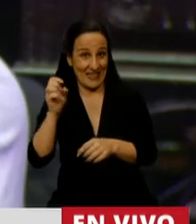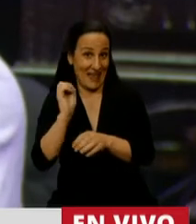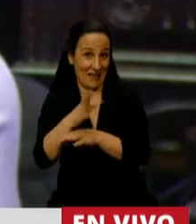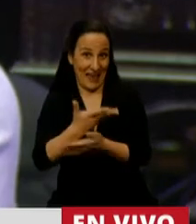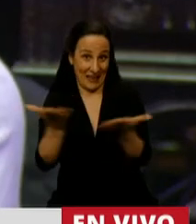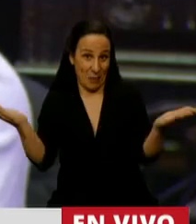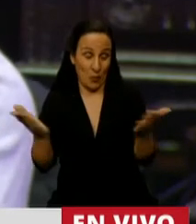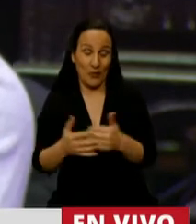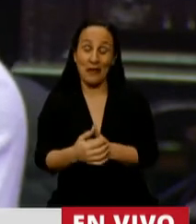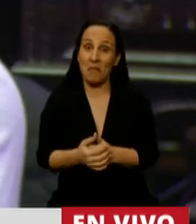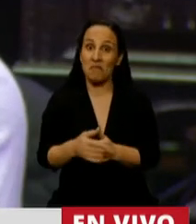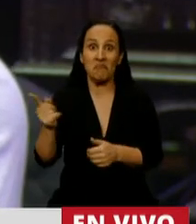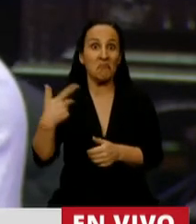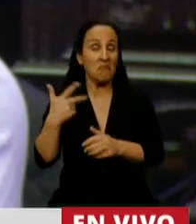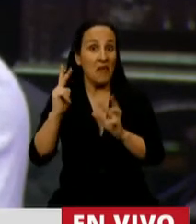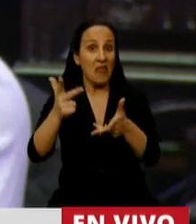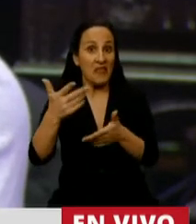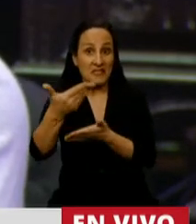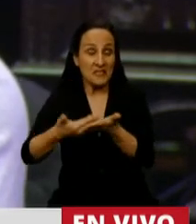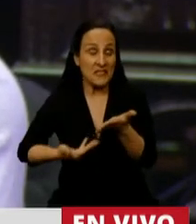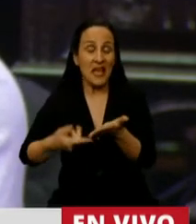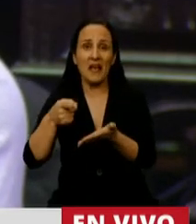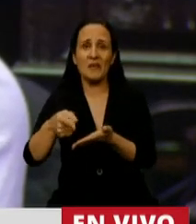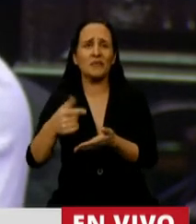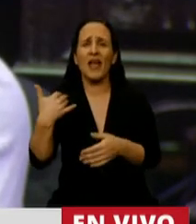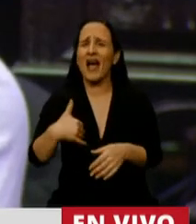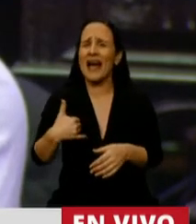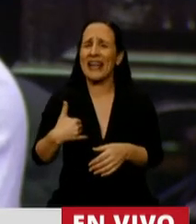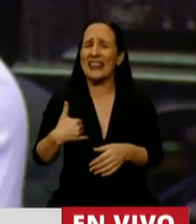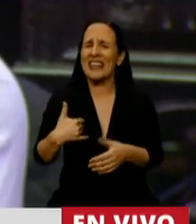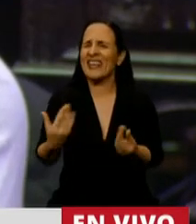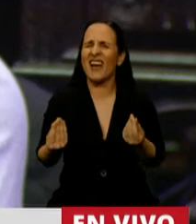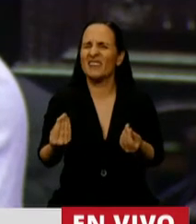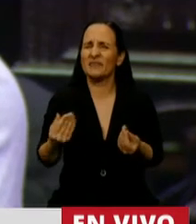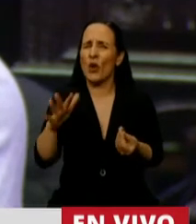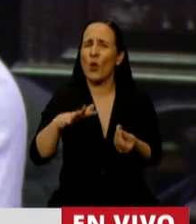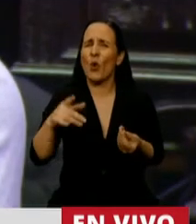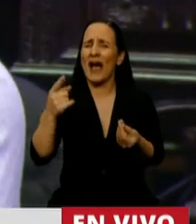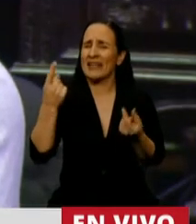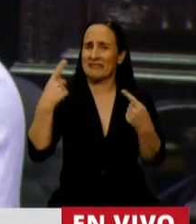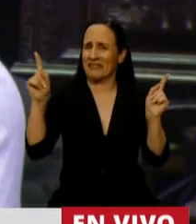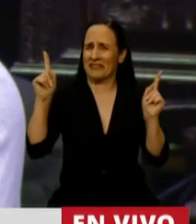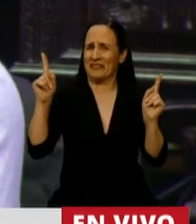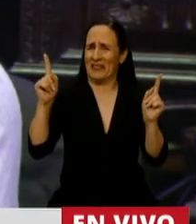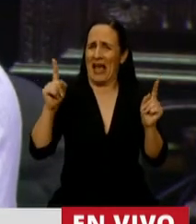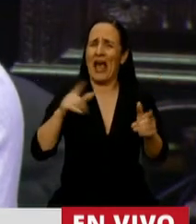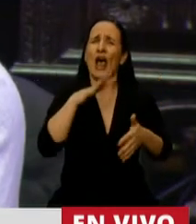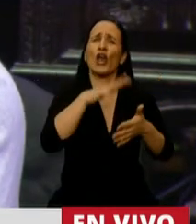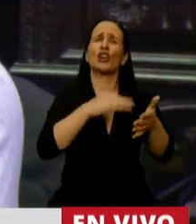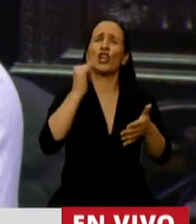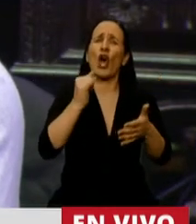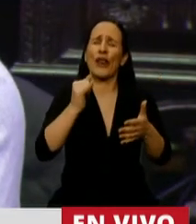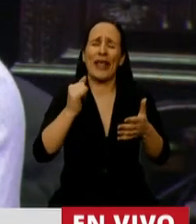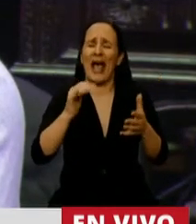afirma que la argentina es un extraño lugar donde mueren todas las teorías y donde según ella